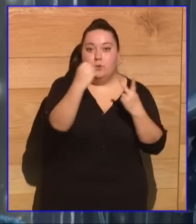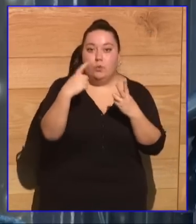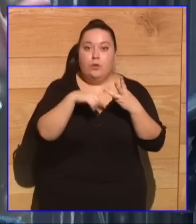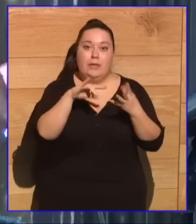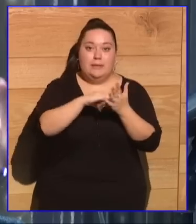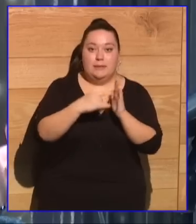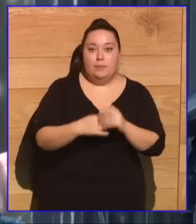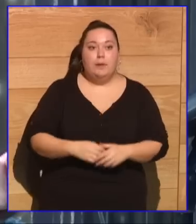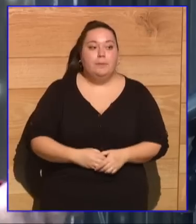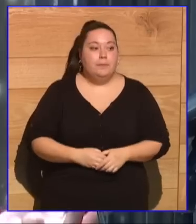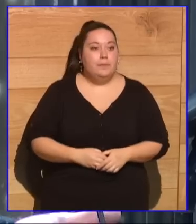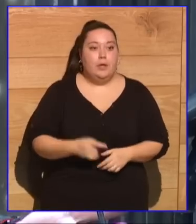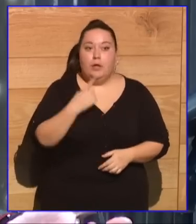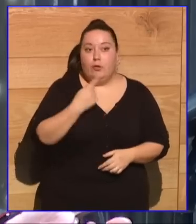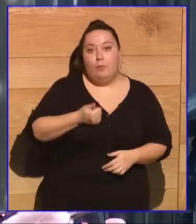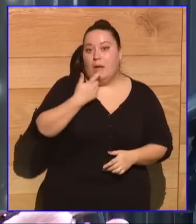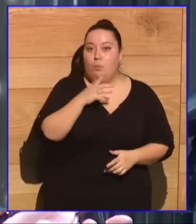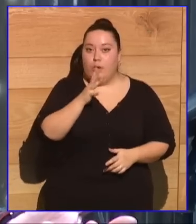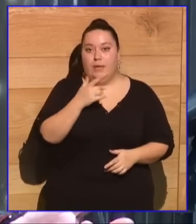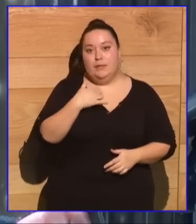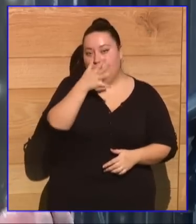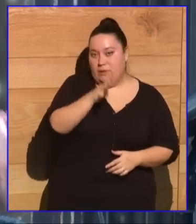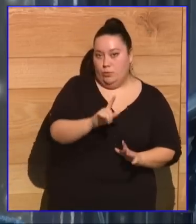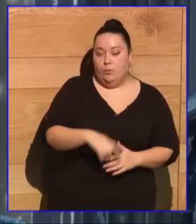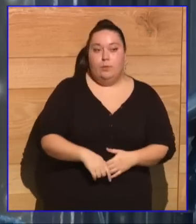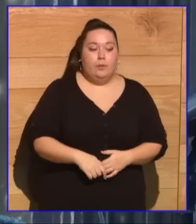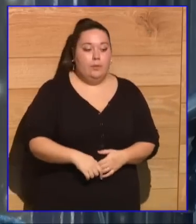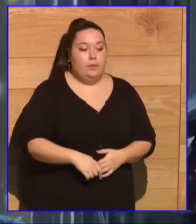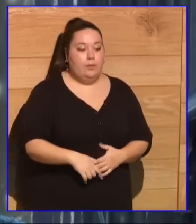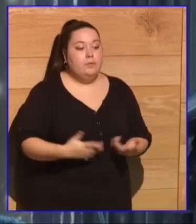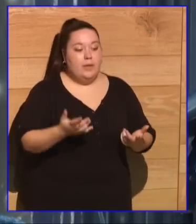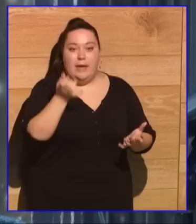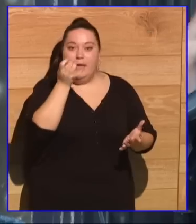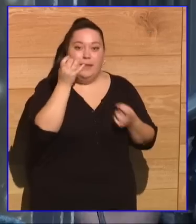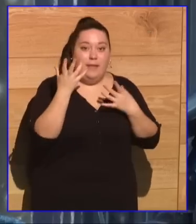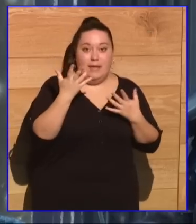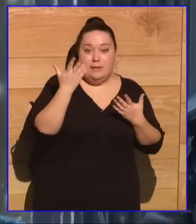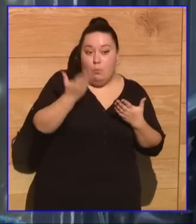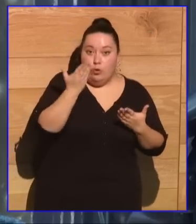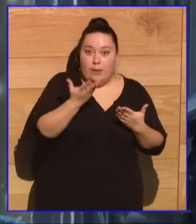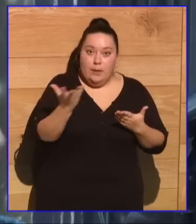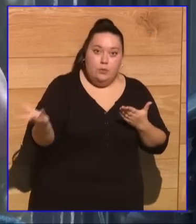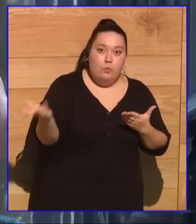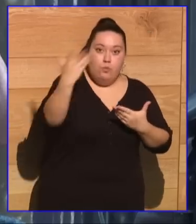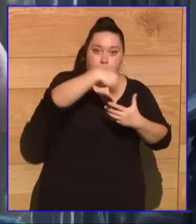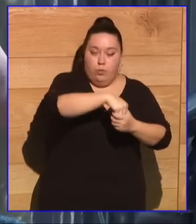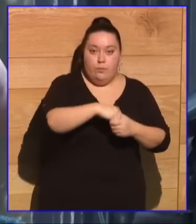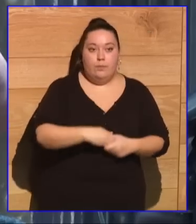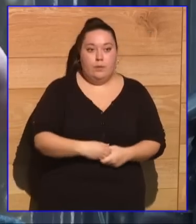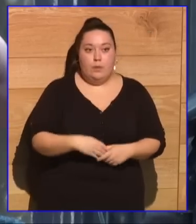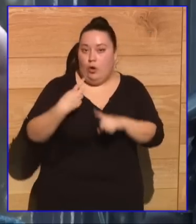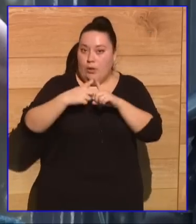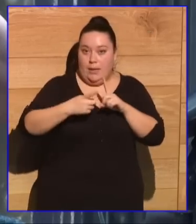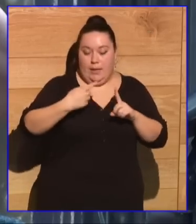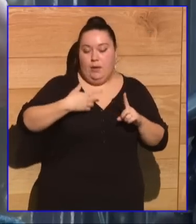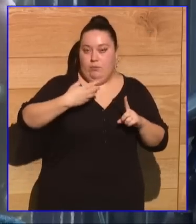lo del sistema. Y no digo más porque si no ya hago spoiler. No diga más. Pero mete todas sus ideas fundamentales, o sea, las ideas que más le impresionan